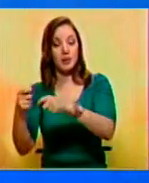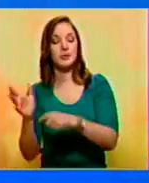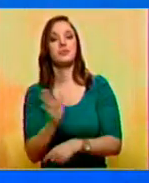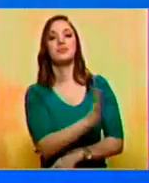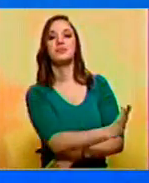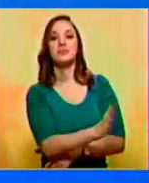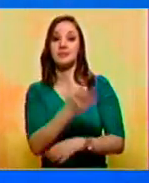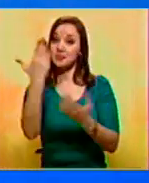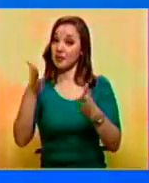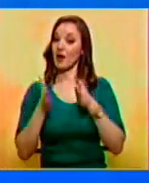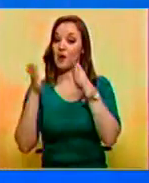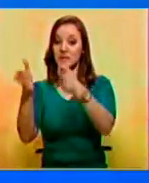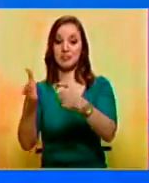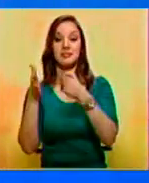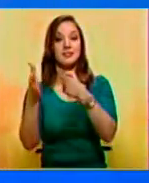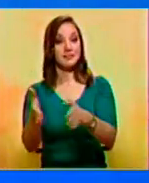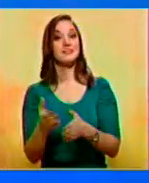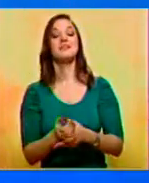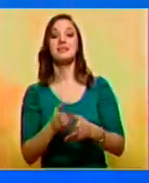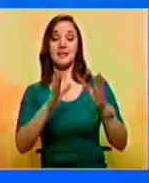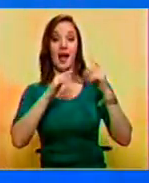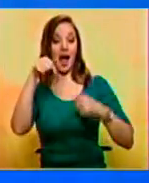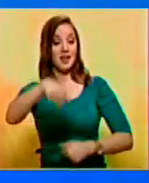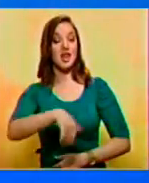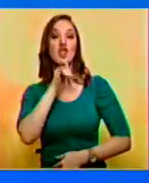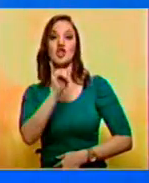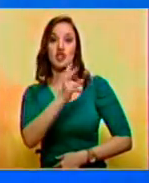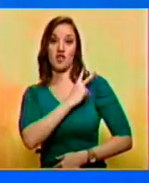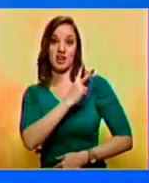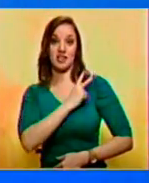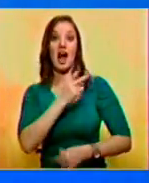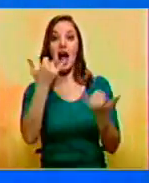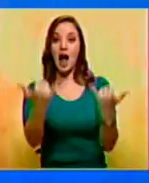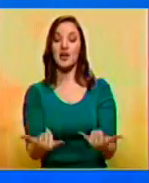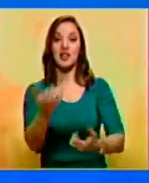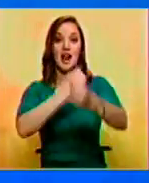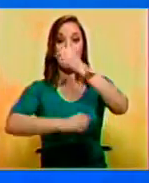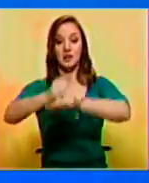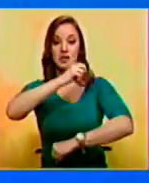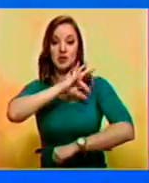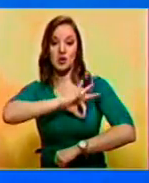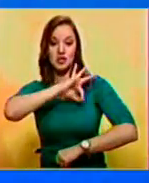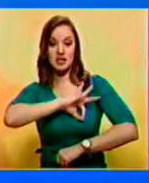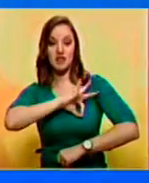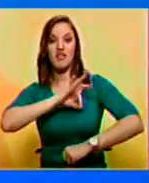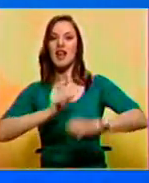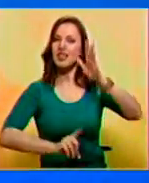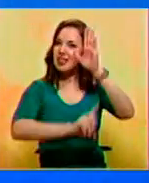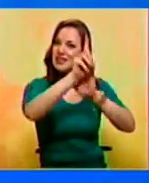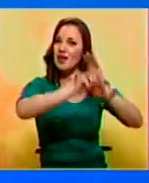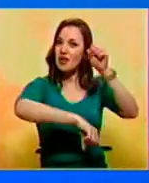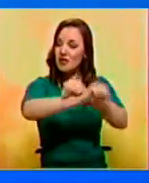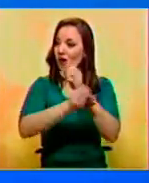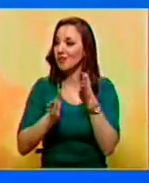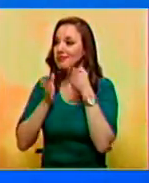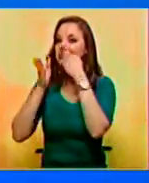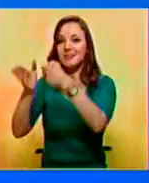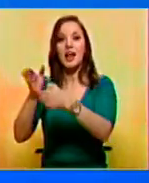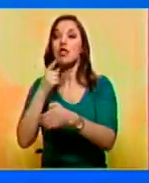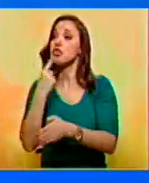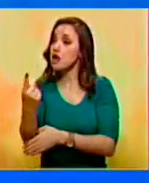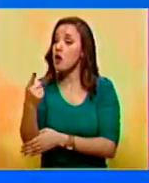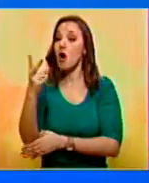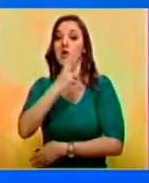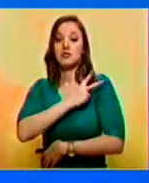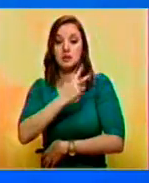Continúan los reconocimientos en Noticiero Venevisión. En esta oportunidad, la Asociación Civil Venezolana para el Desarrollo del Fútbol galardonó a Noticiero Venevisión,